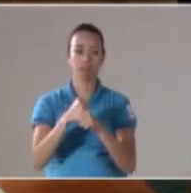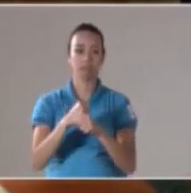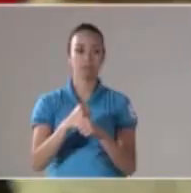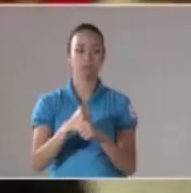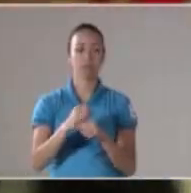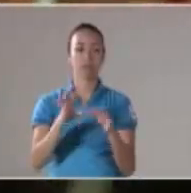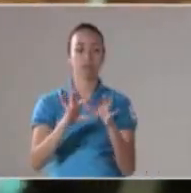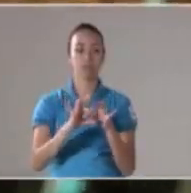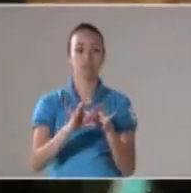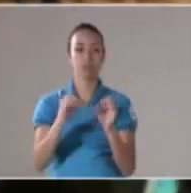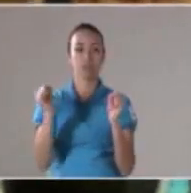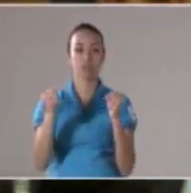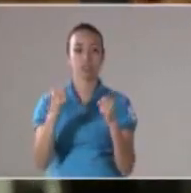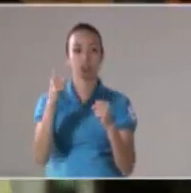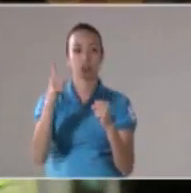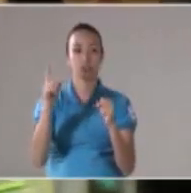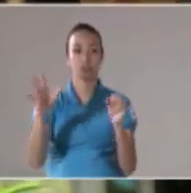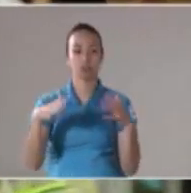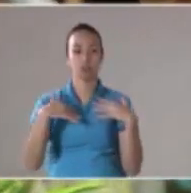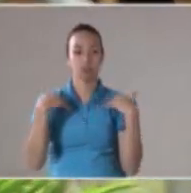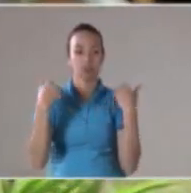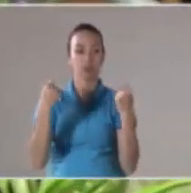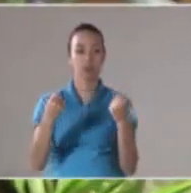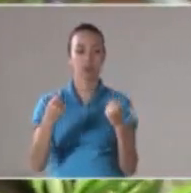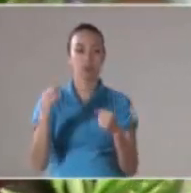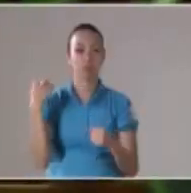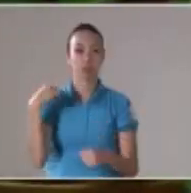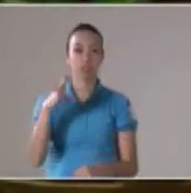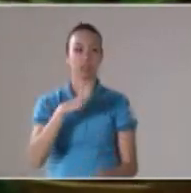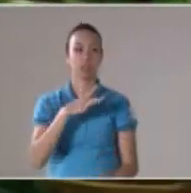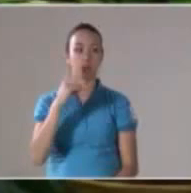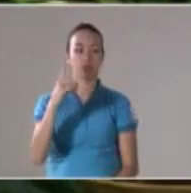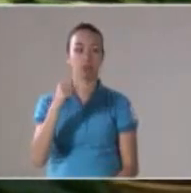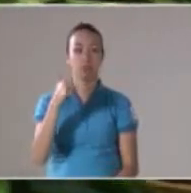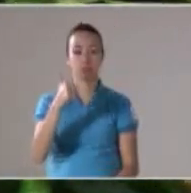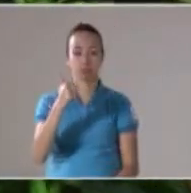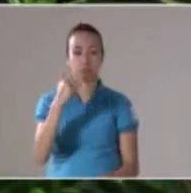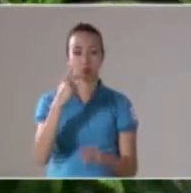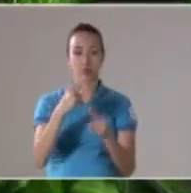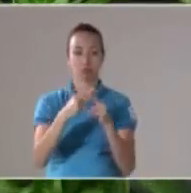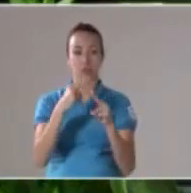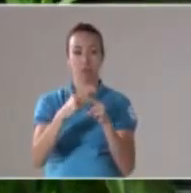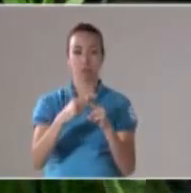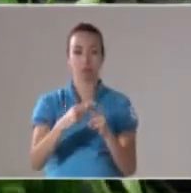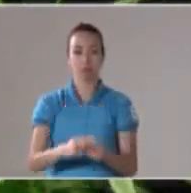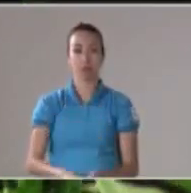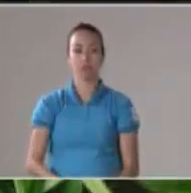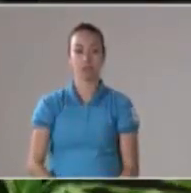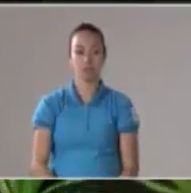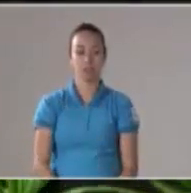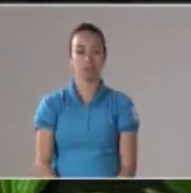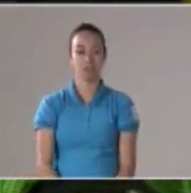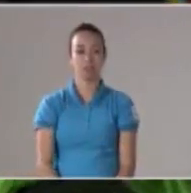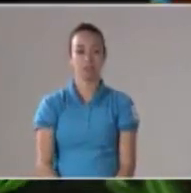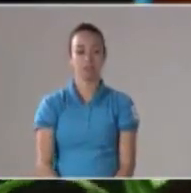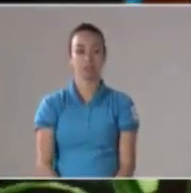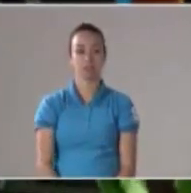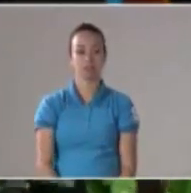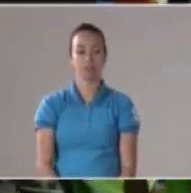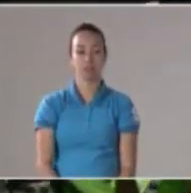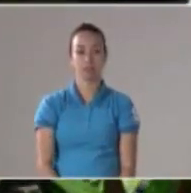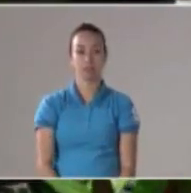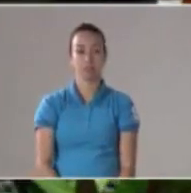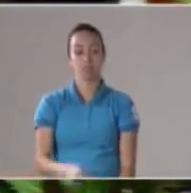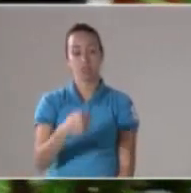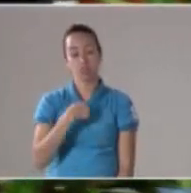de hacer un esfuerzo para tener un buen nombre. Gloria a Dios, dije yo, ¿verdad? Yo oyendo,